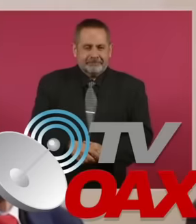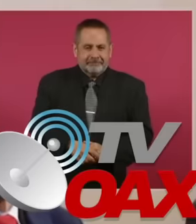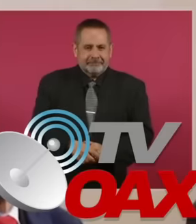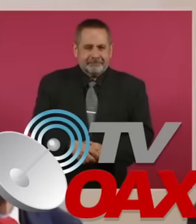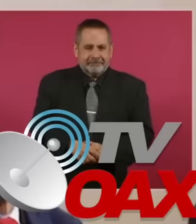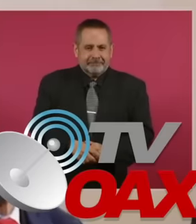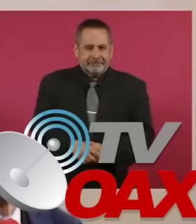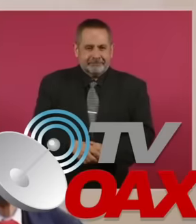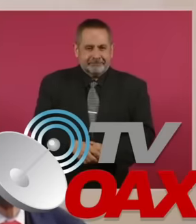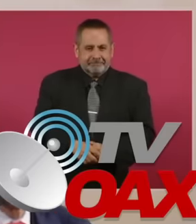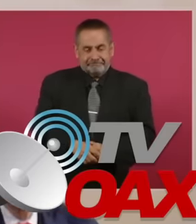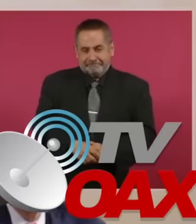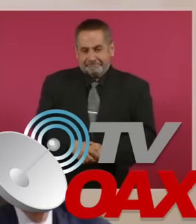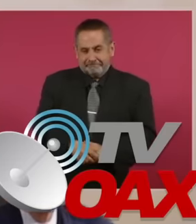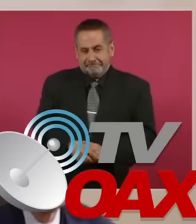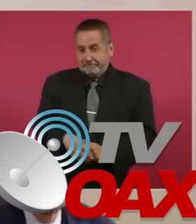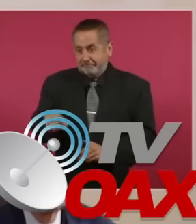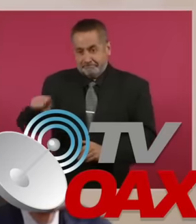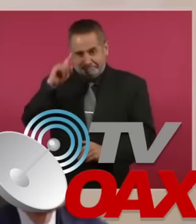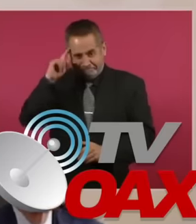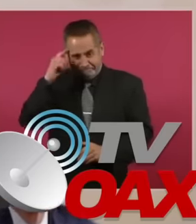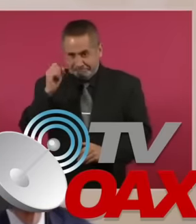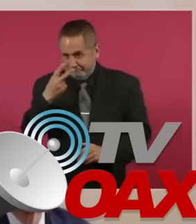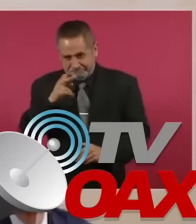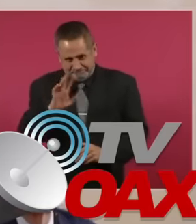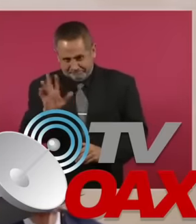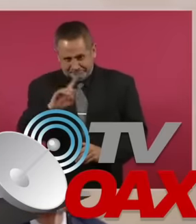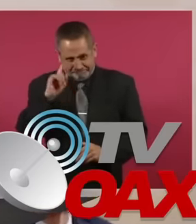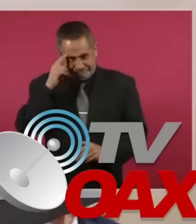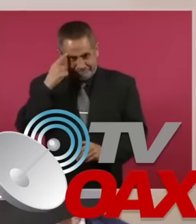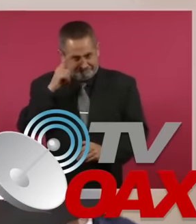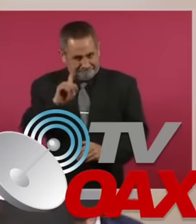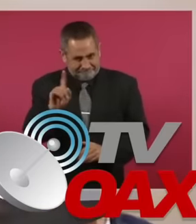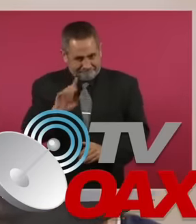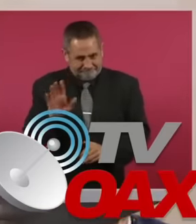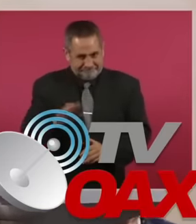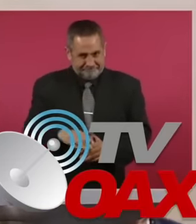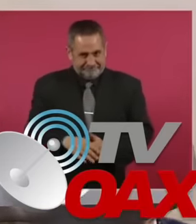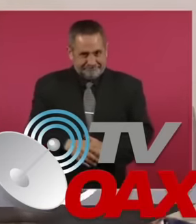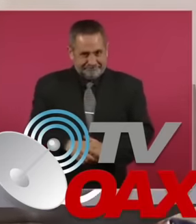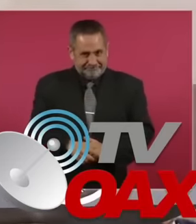No se vale, ¿eh? Enojarse. Ya no.